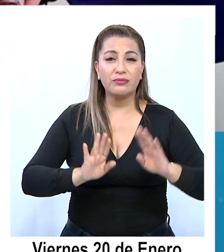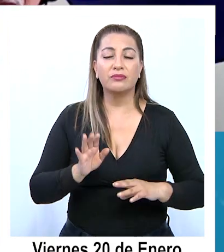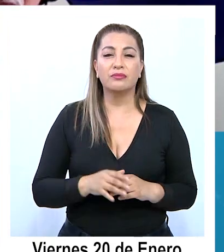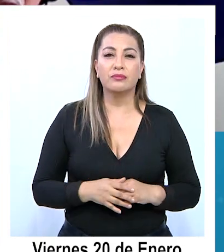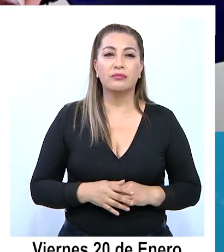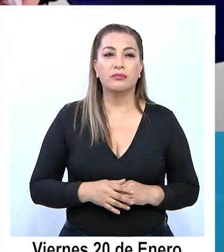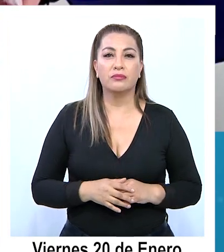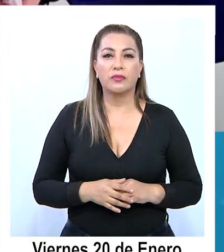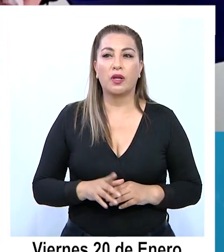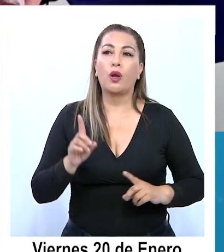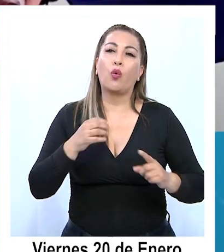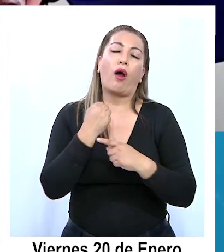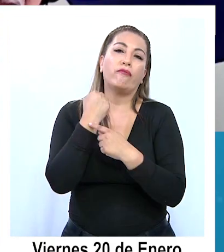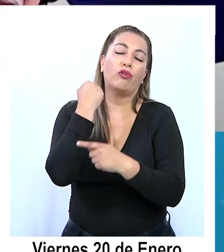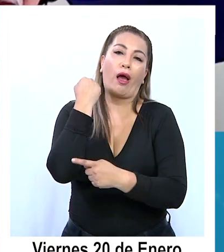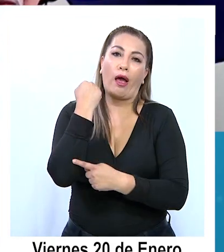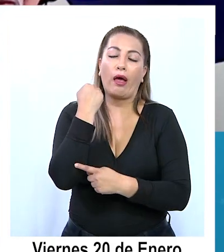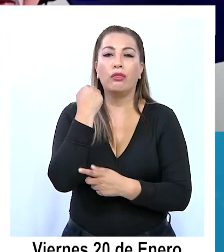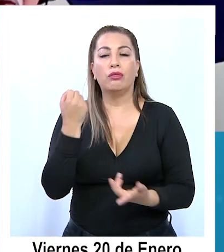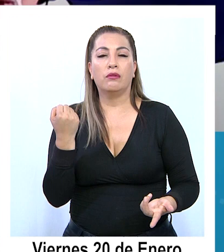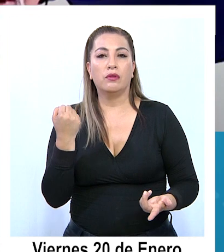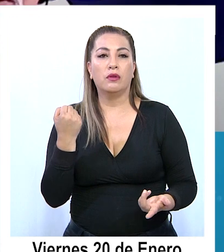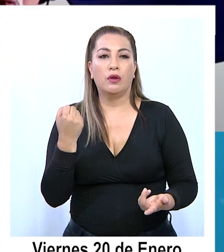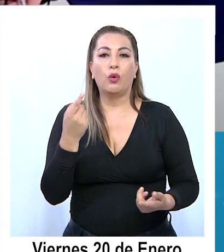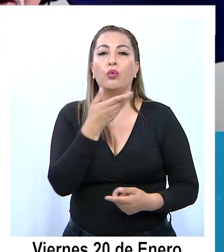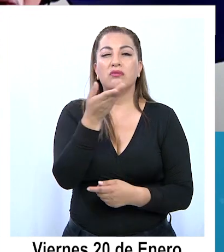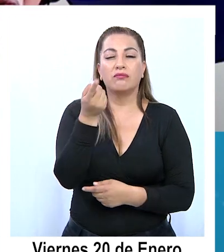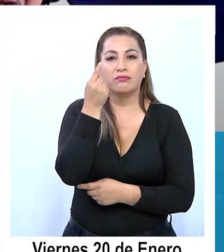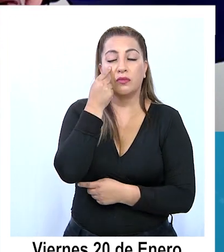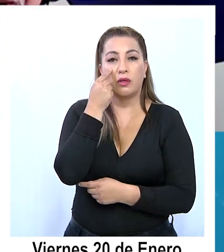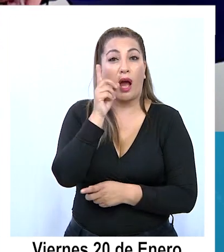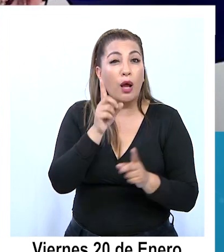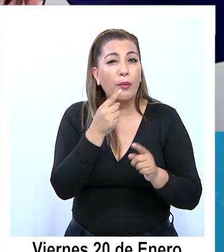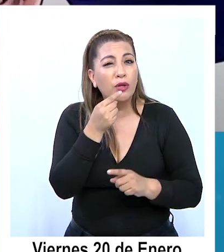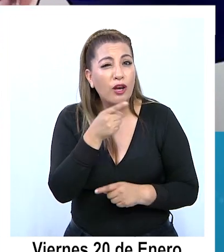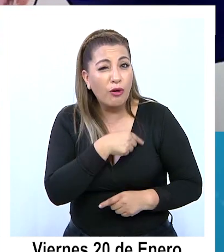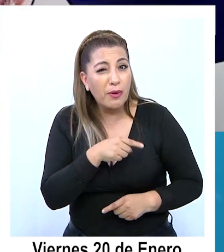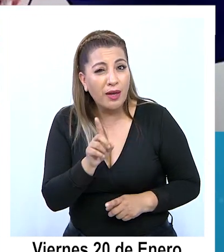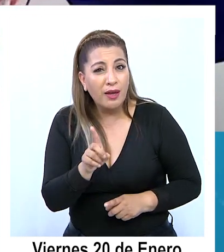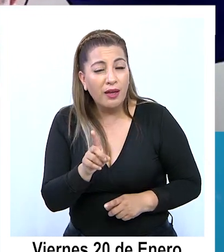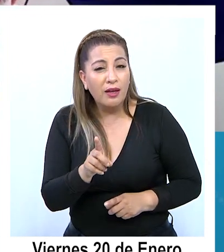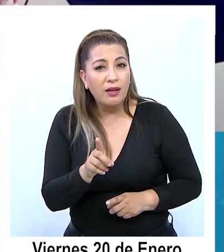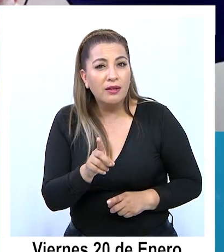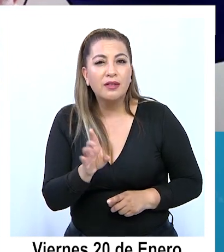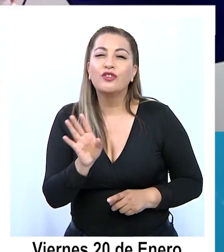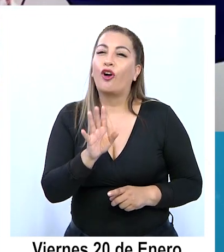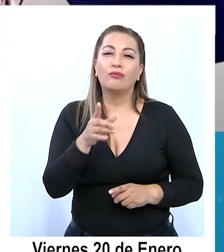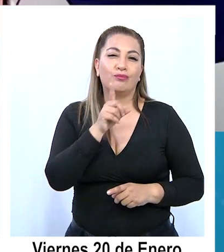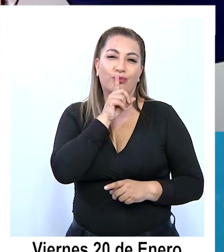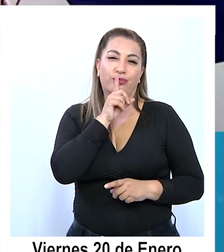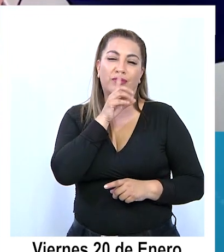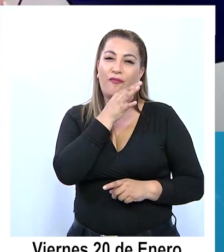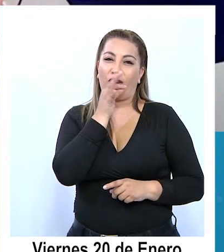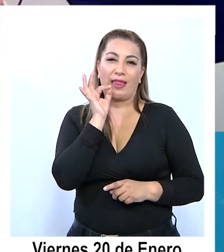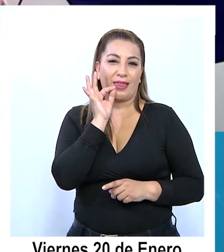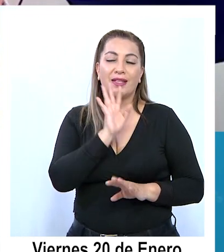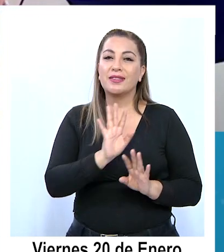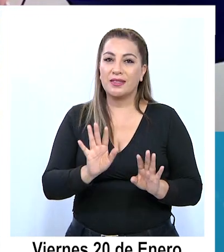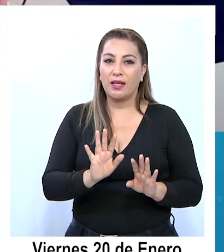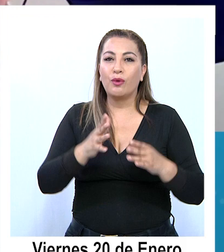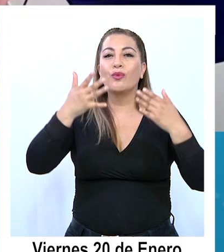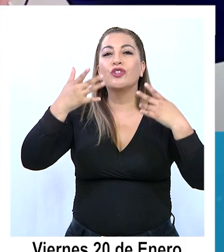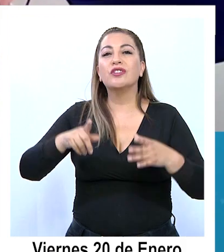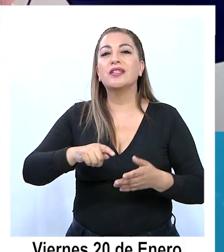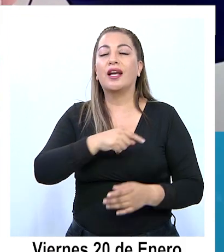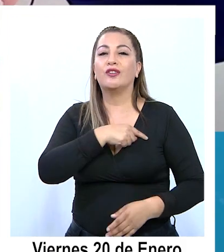que son abogados, que Ya. son ¿Se conocidos. pueden dar los nombres ya o no? Yo prefiero no decir el nombre hasta que no estén